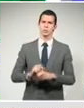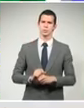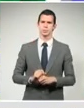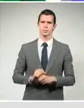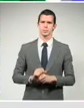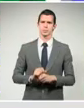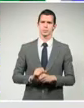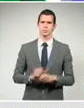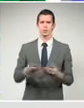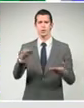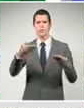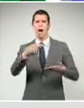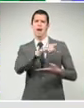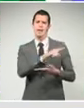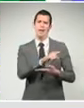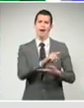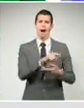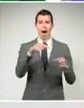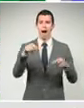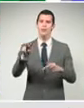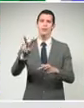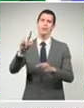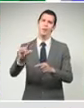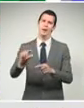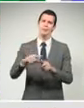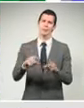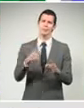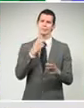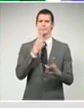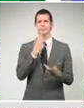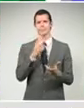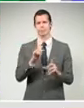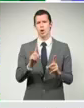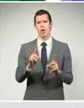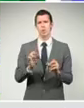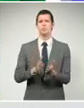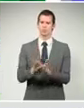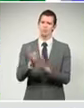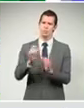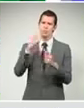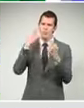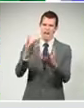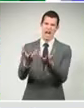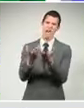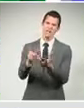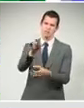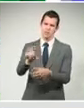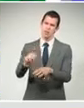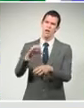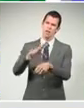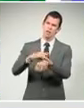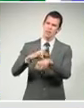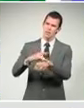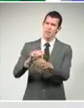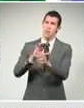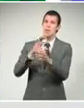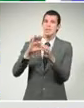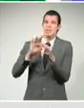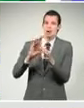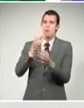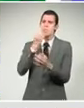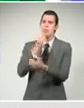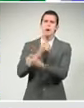¿qué va? Una cifra muy elevada de pacientes con mucho riesgo, porque además de los